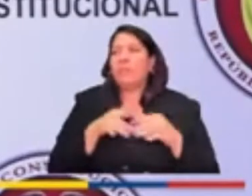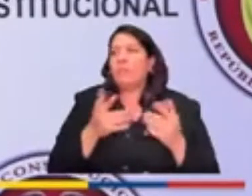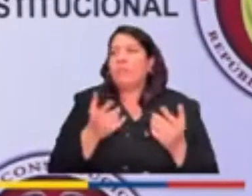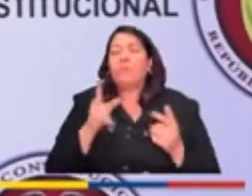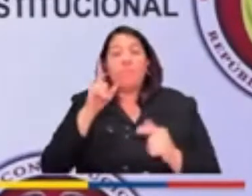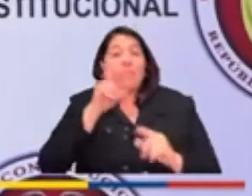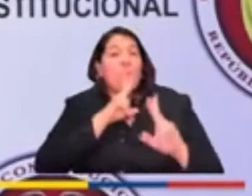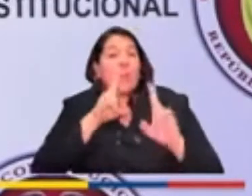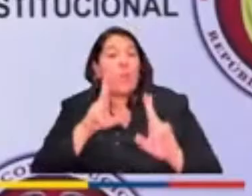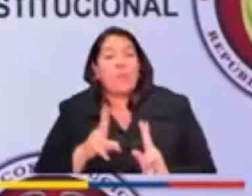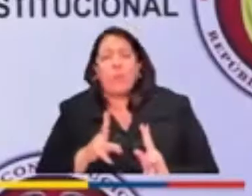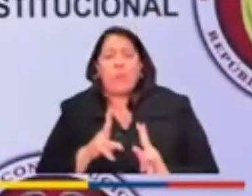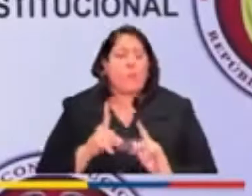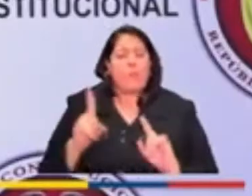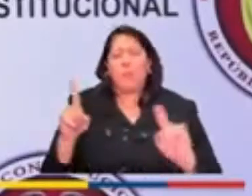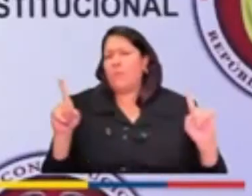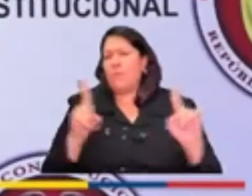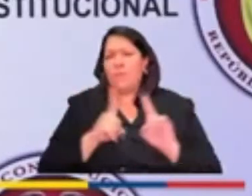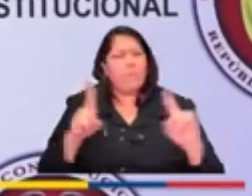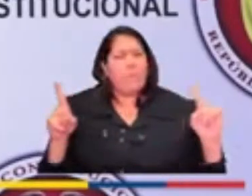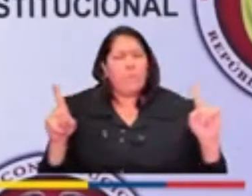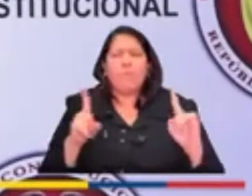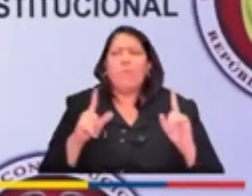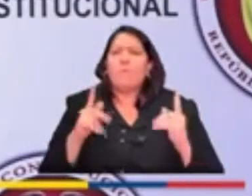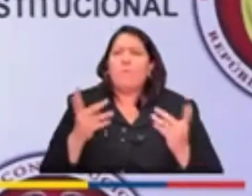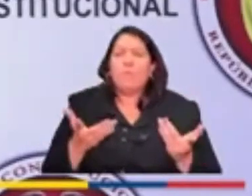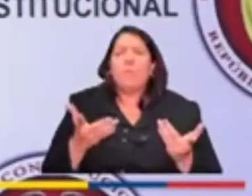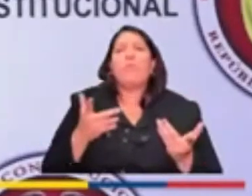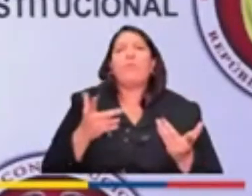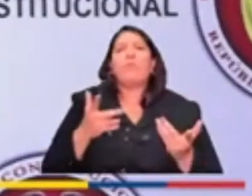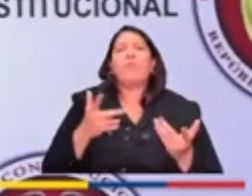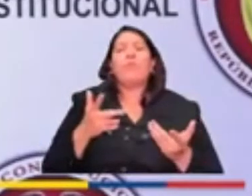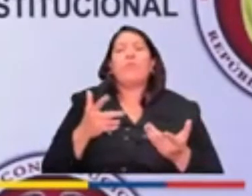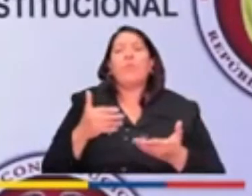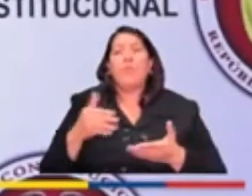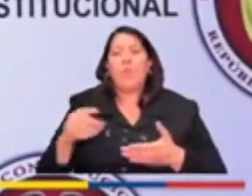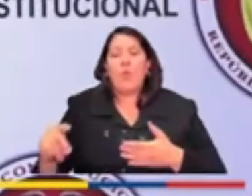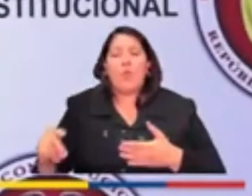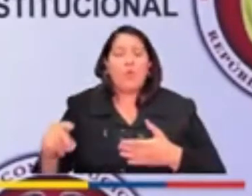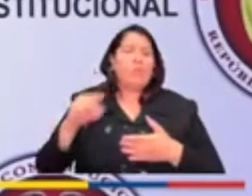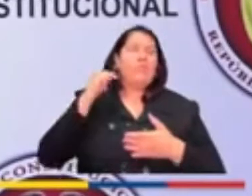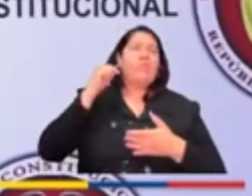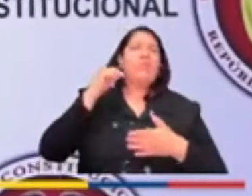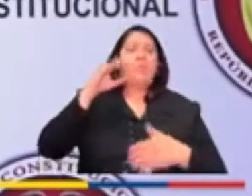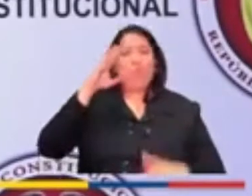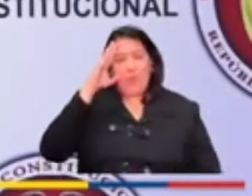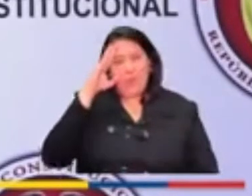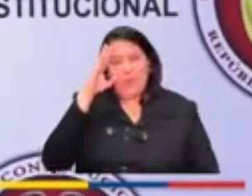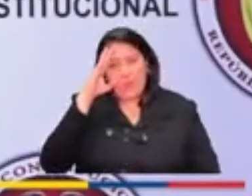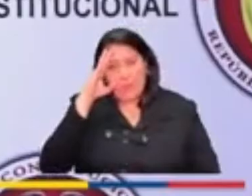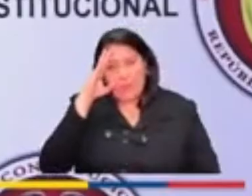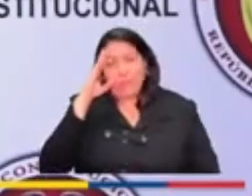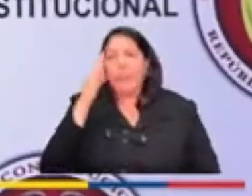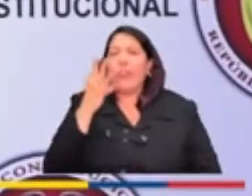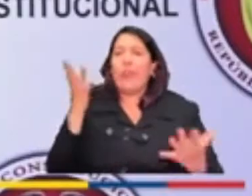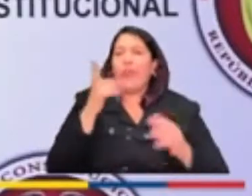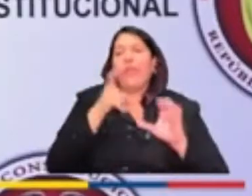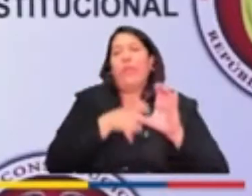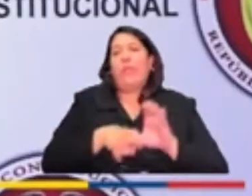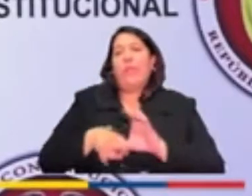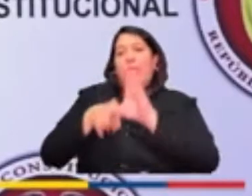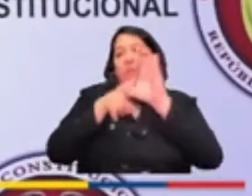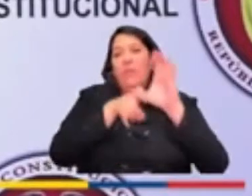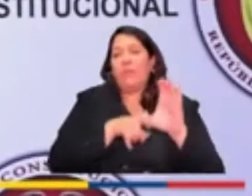respuesta favorable. Hemos encontrado, por ejemplo, el desalojo policivo que se está dando en La Guajira